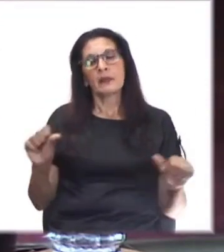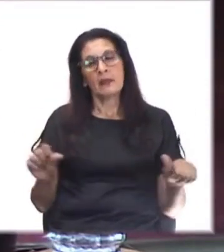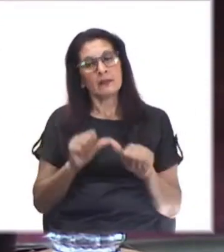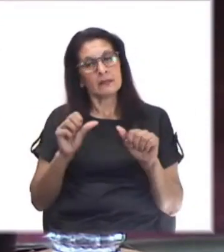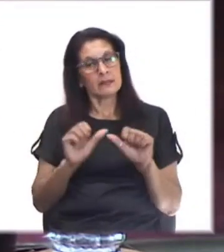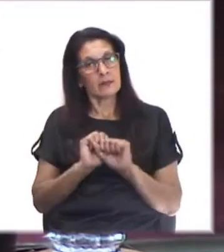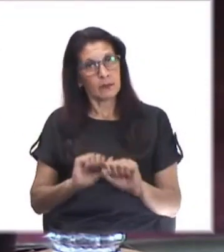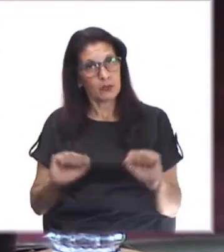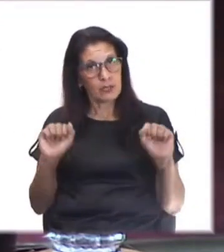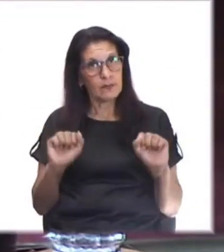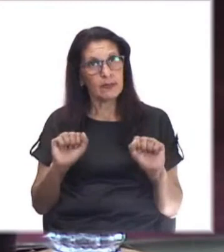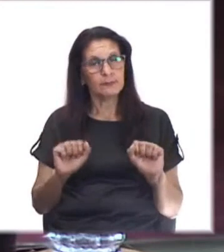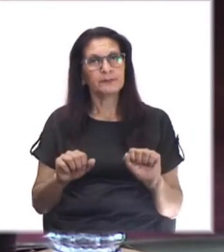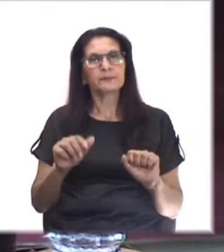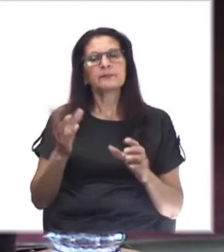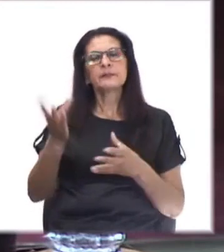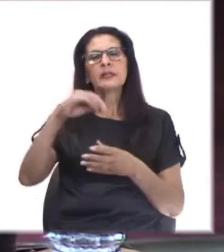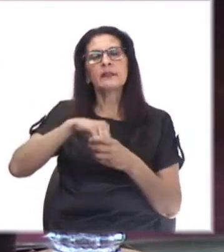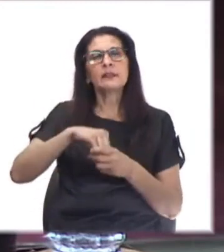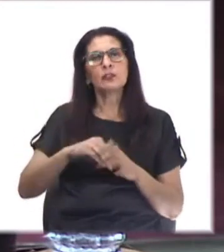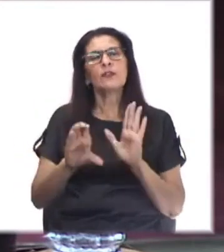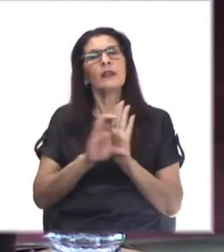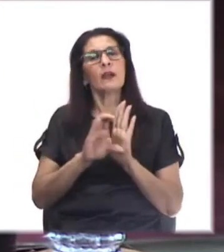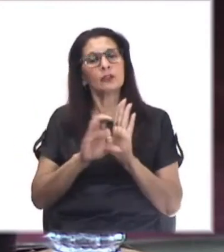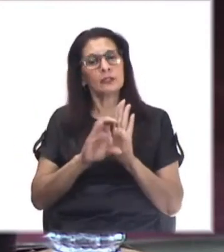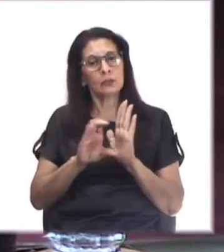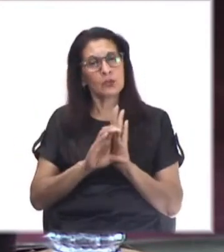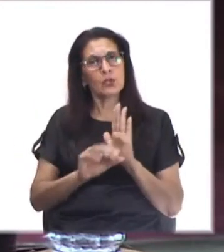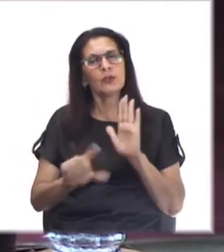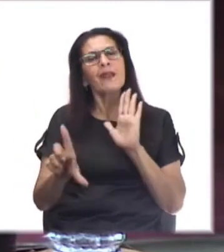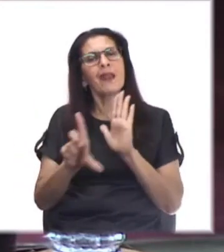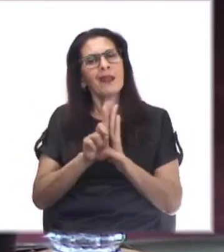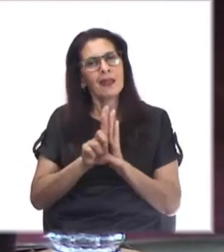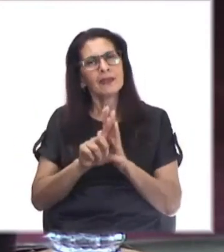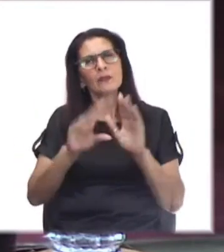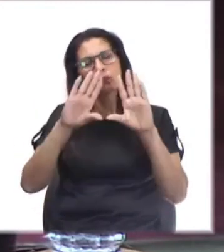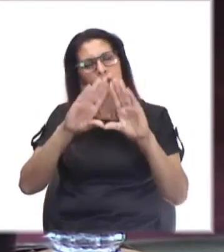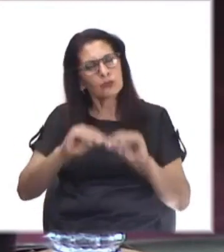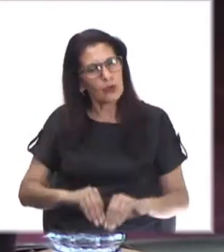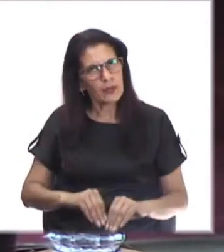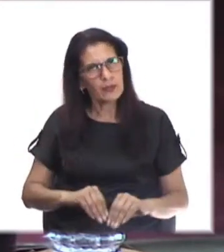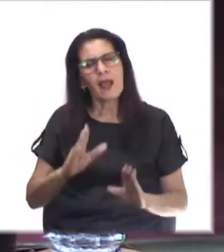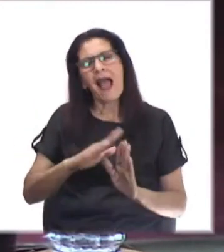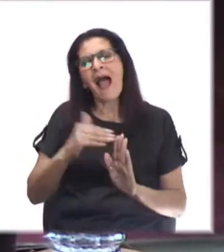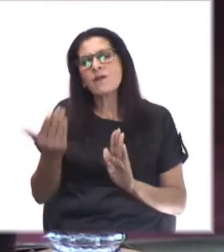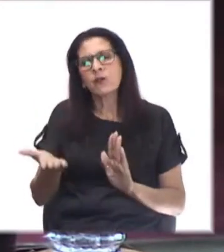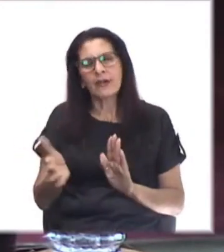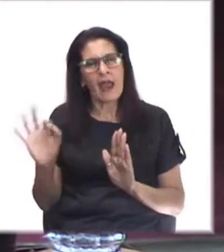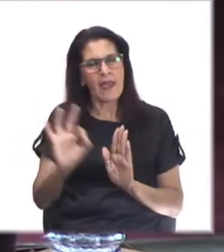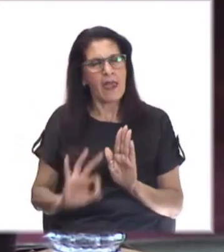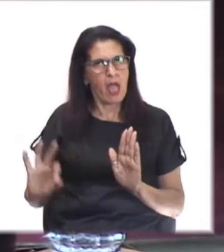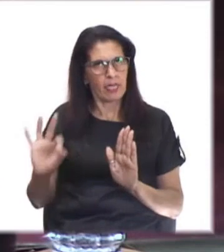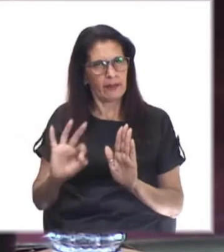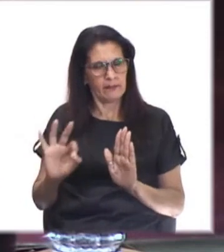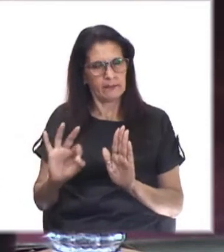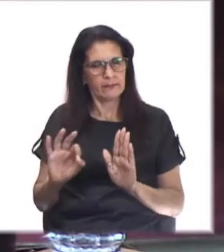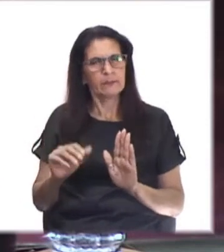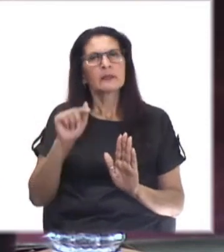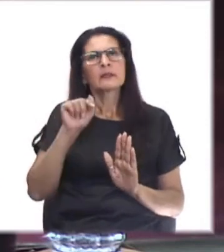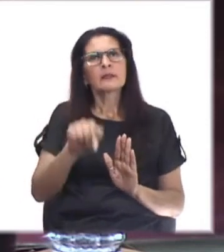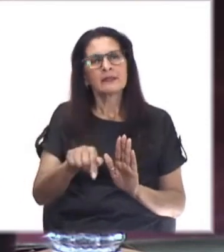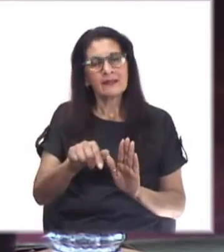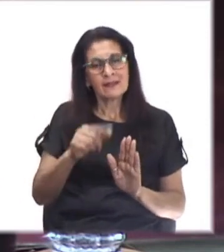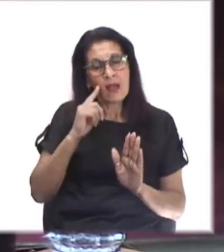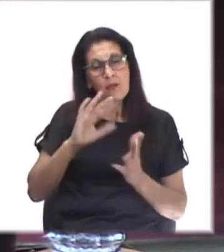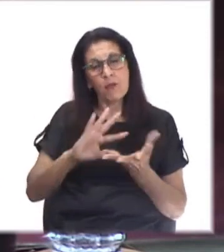posible. Dentro de la Constitución todo y de la ley todo, fuera de ellas nada, decía siempre. En ese andarivel